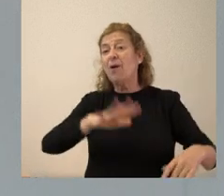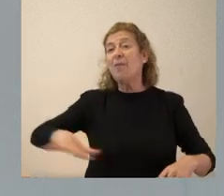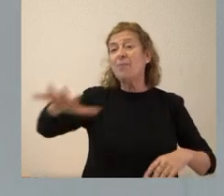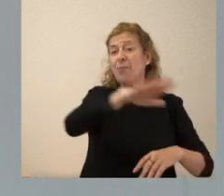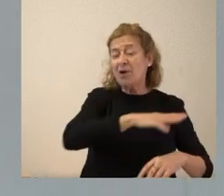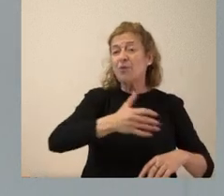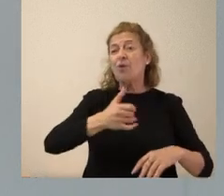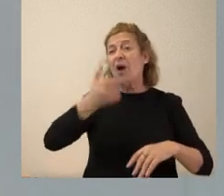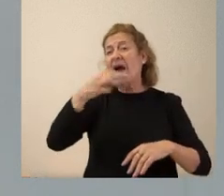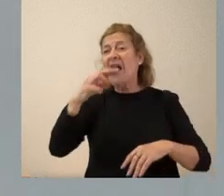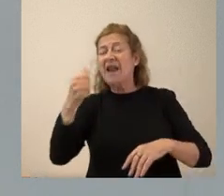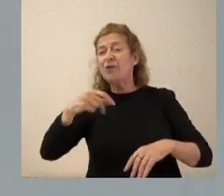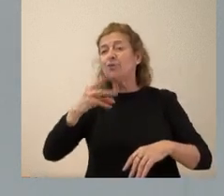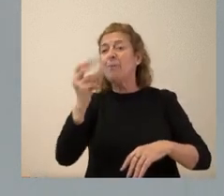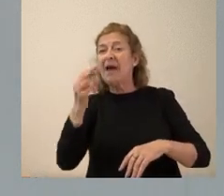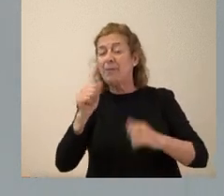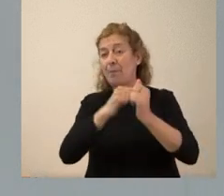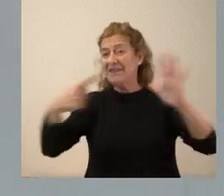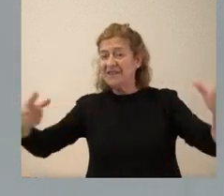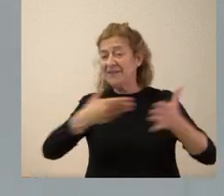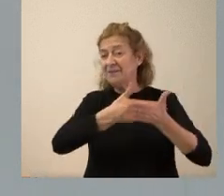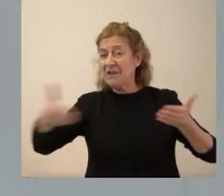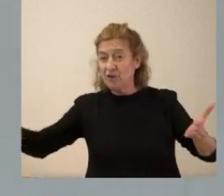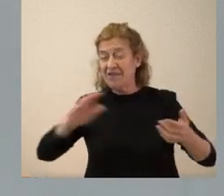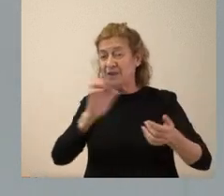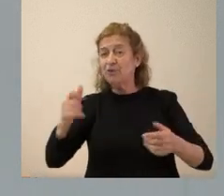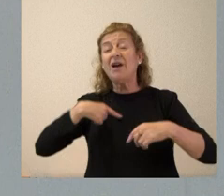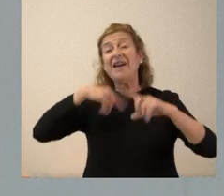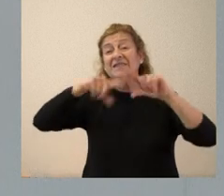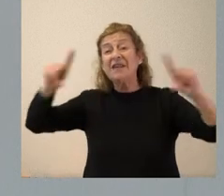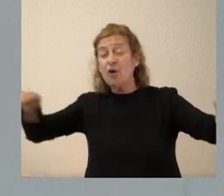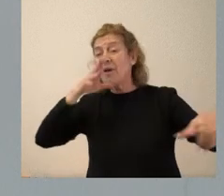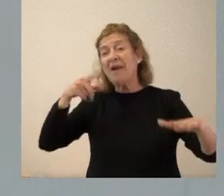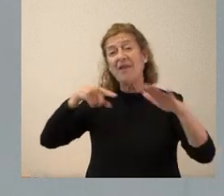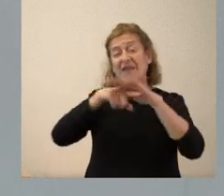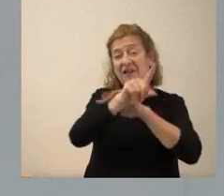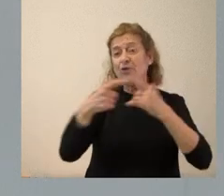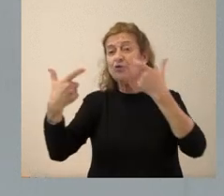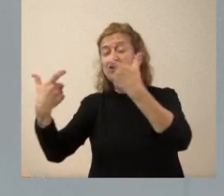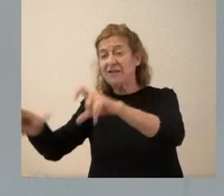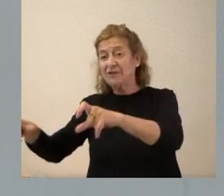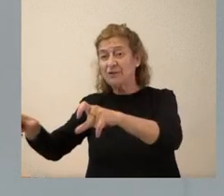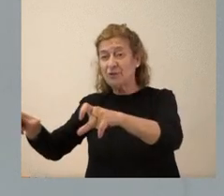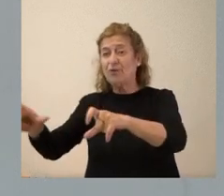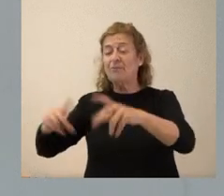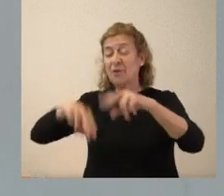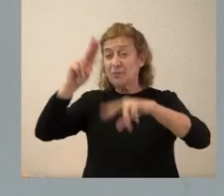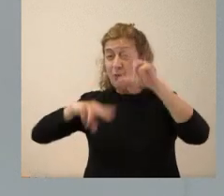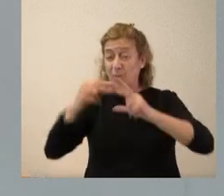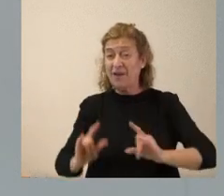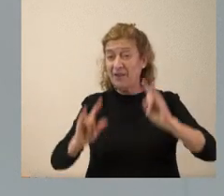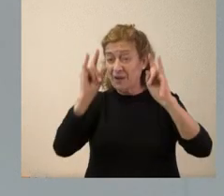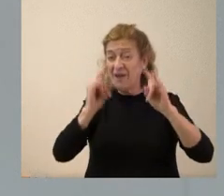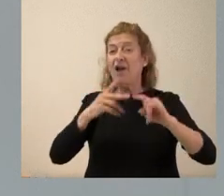villadangos del páramo 26 millones de euros en Segovia para el desarrollo del sector urbanizable los